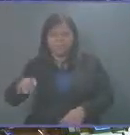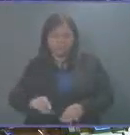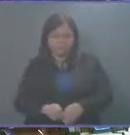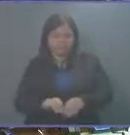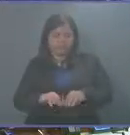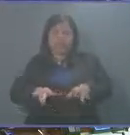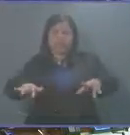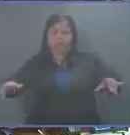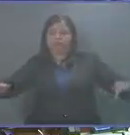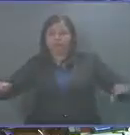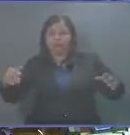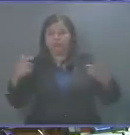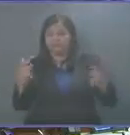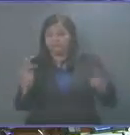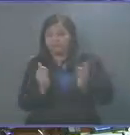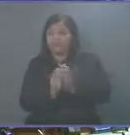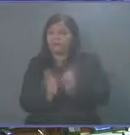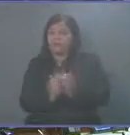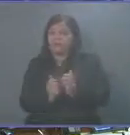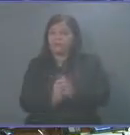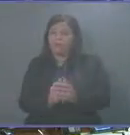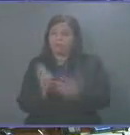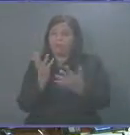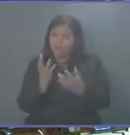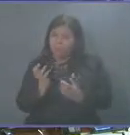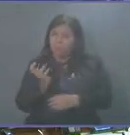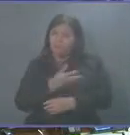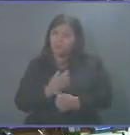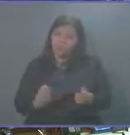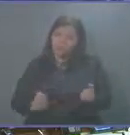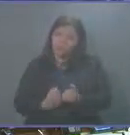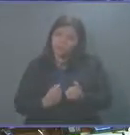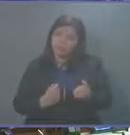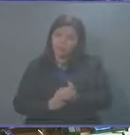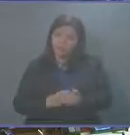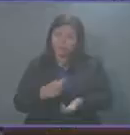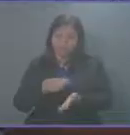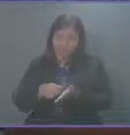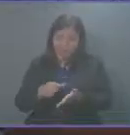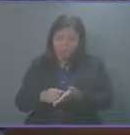incorpore a esta oportunidad que se le va a dar a nuestros alcaldes de poder